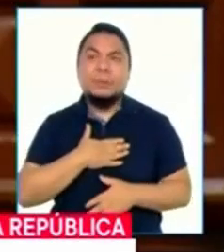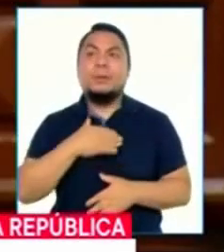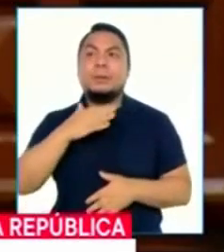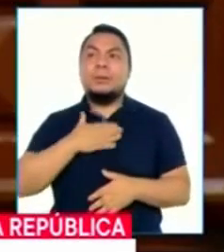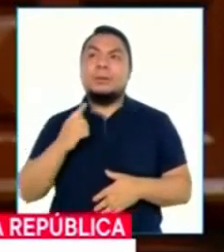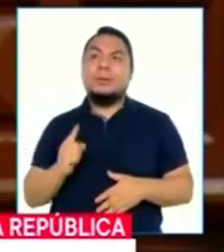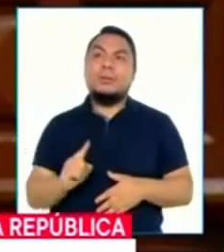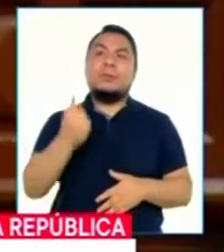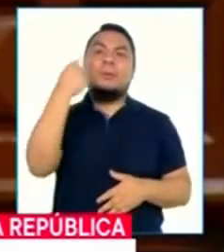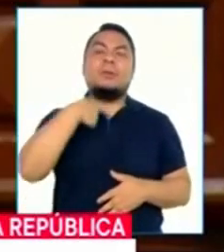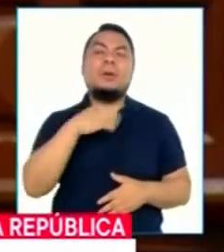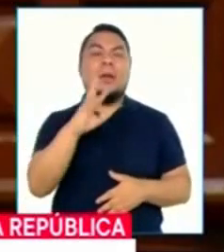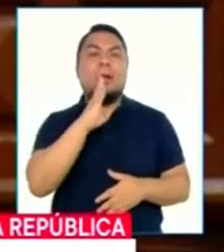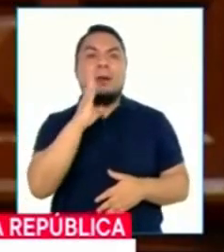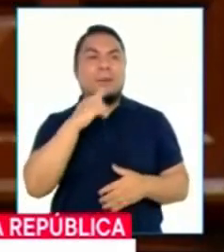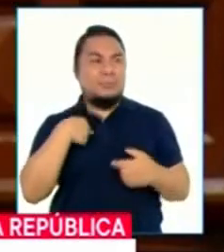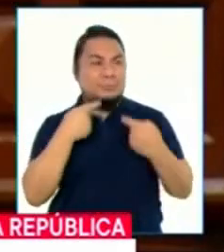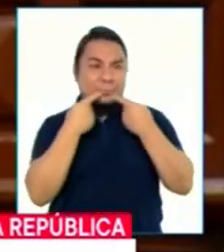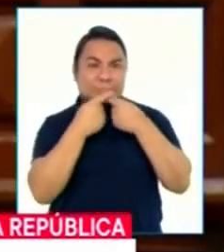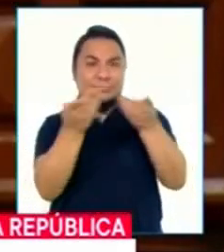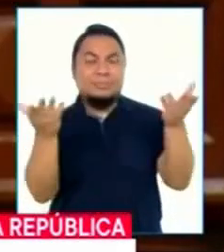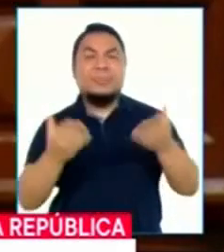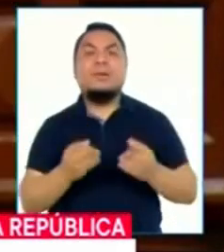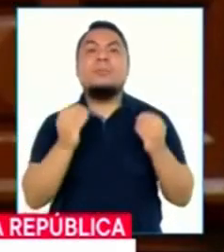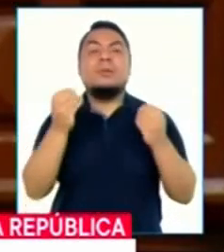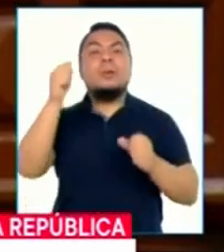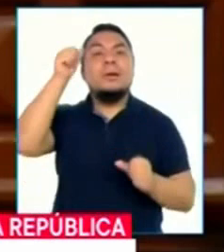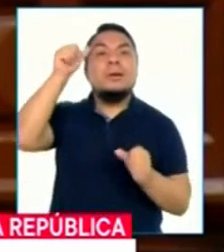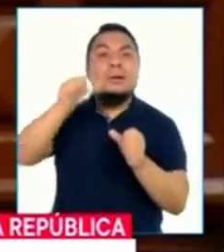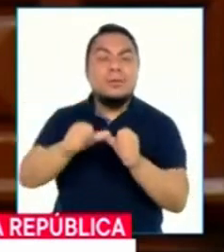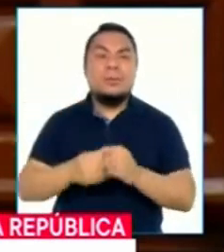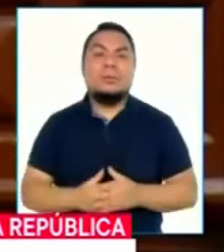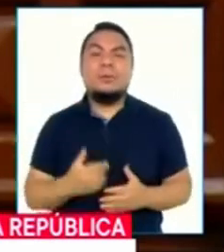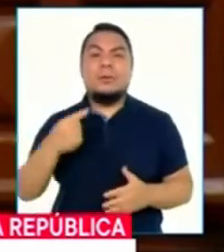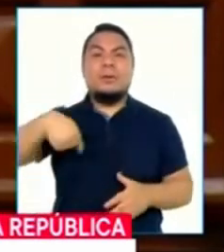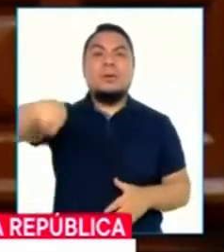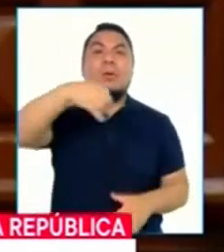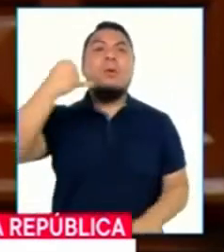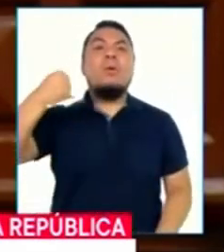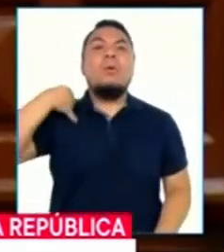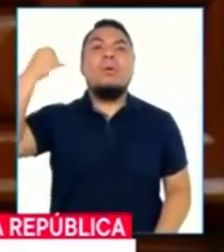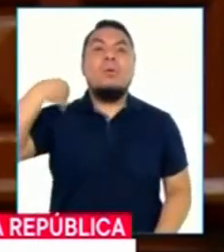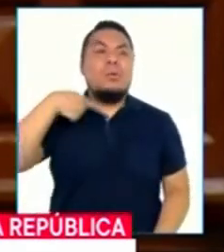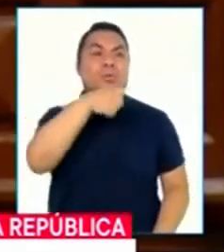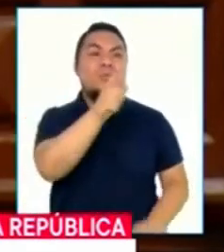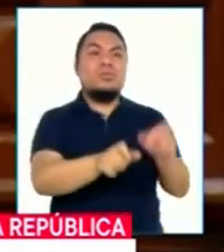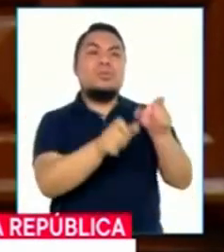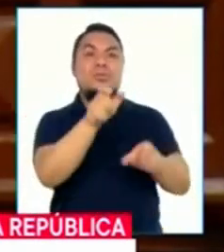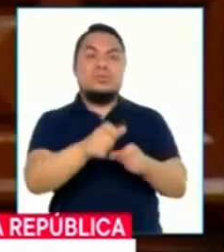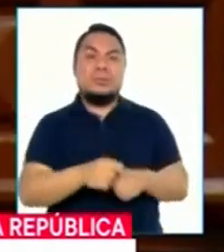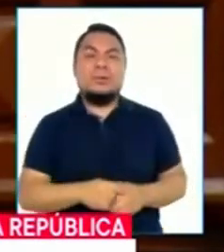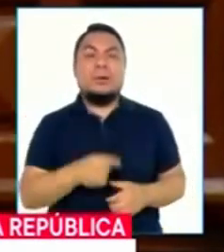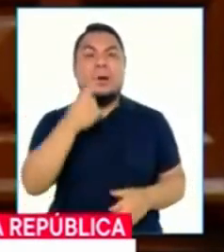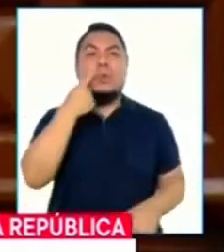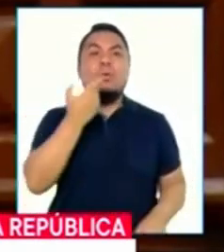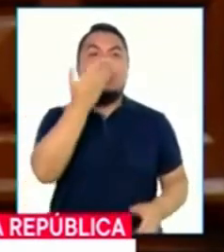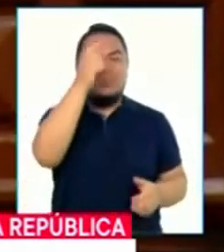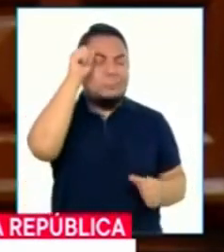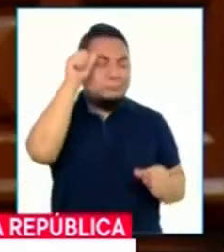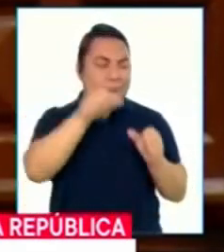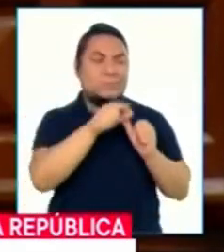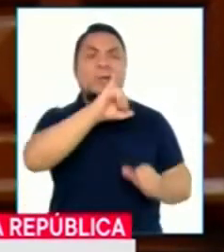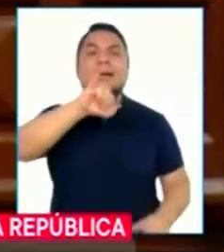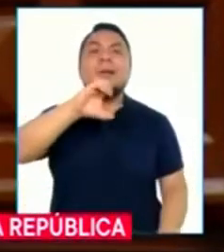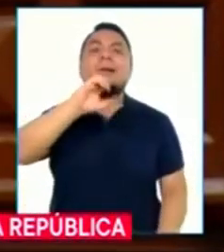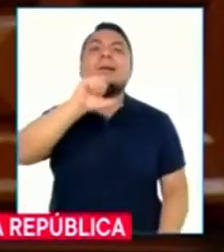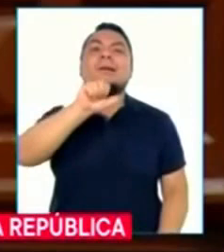sean mis primeras palabras para recordar a los jóvenes ciudadanos Jack Bryan